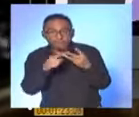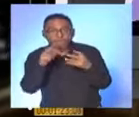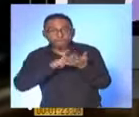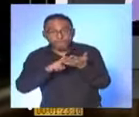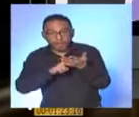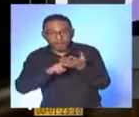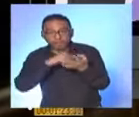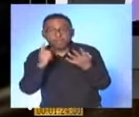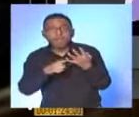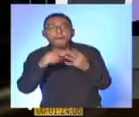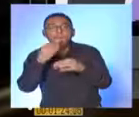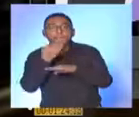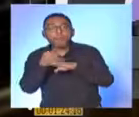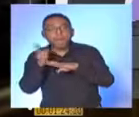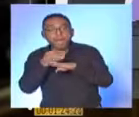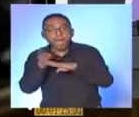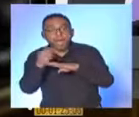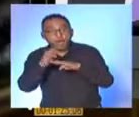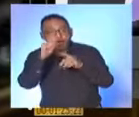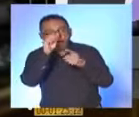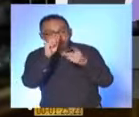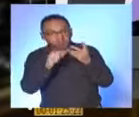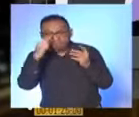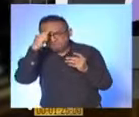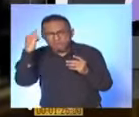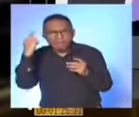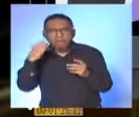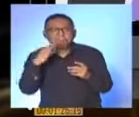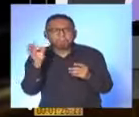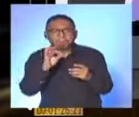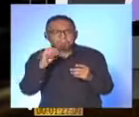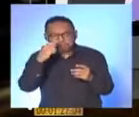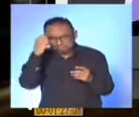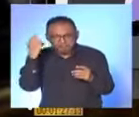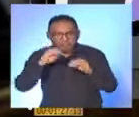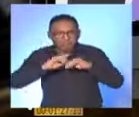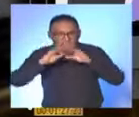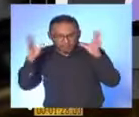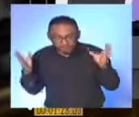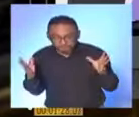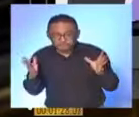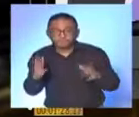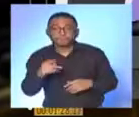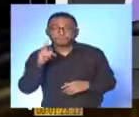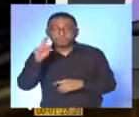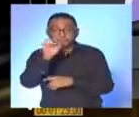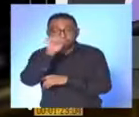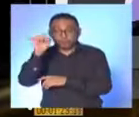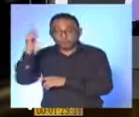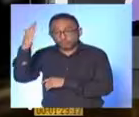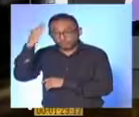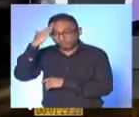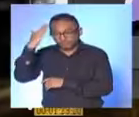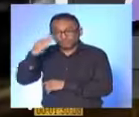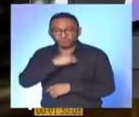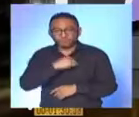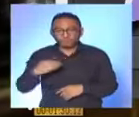blanco. Así de simple, así de claro. Particularmente las autoridades municipales, que son,